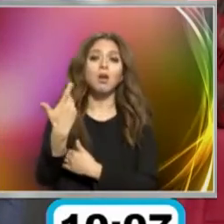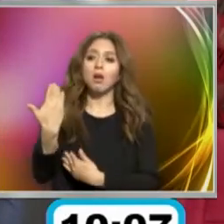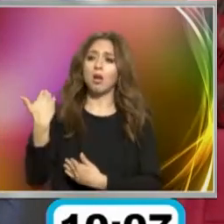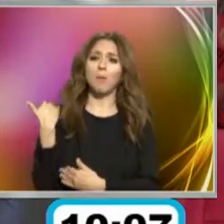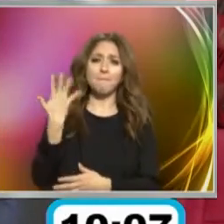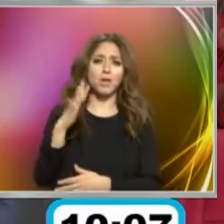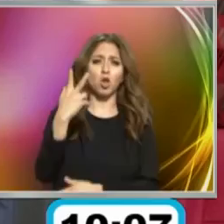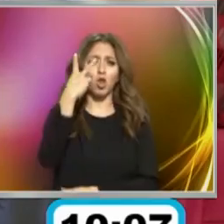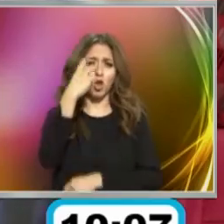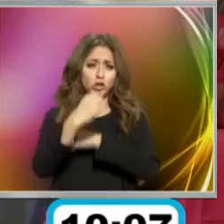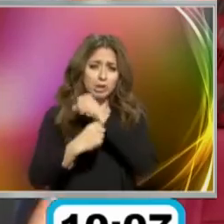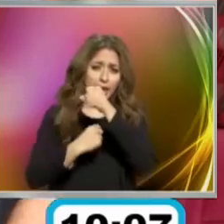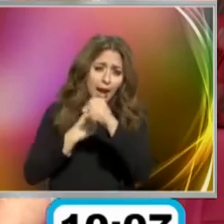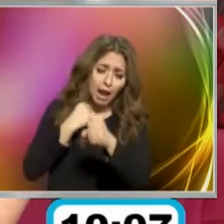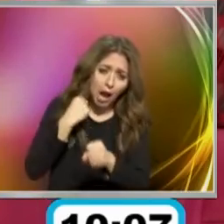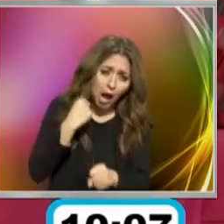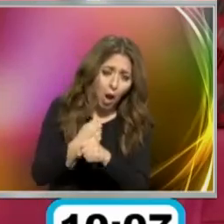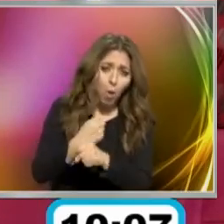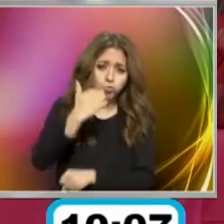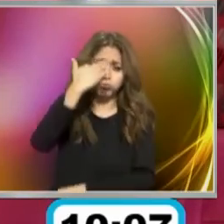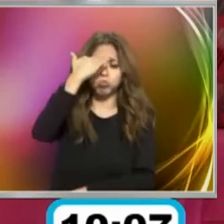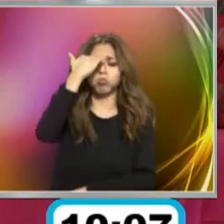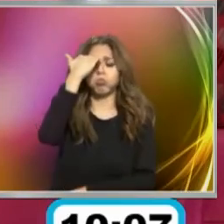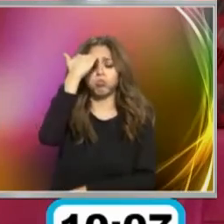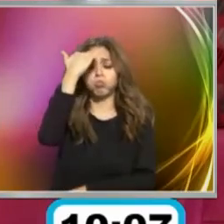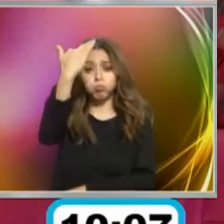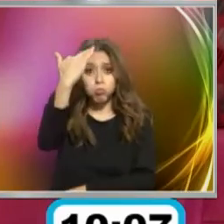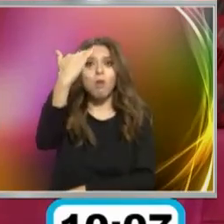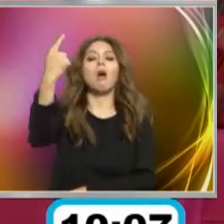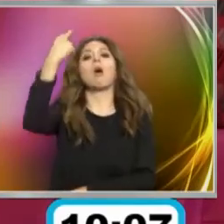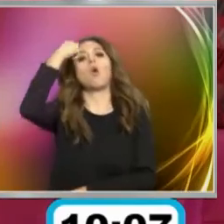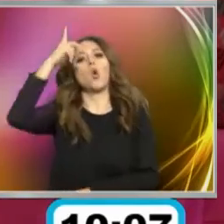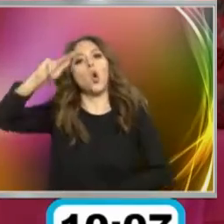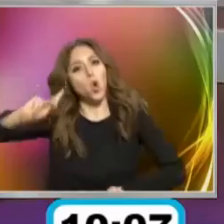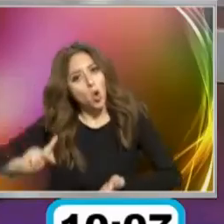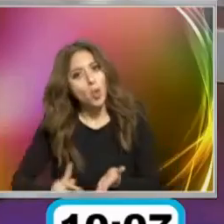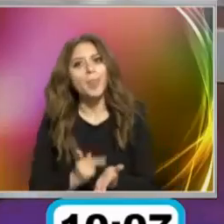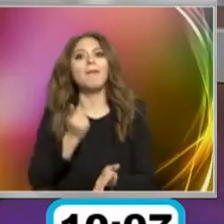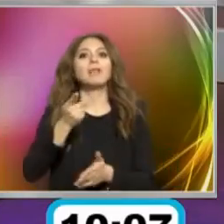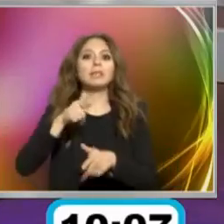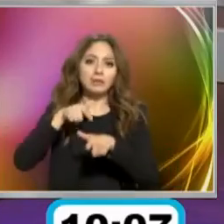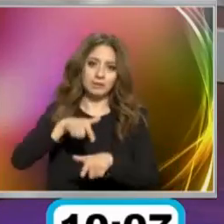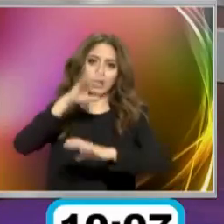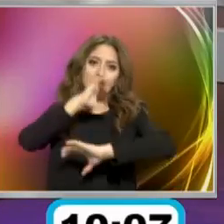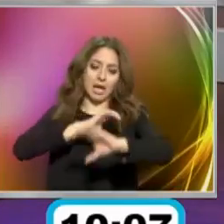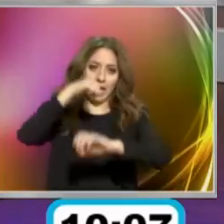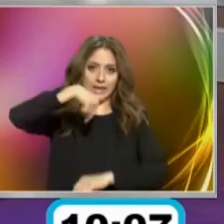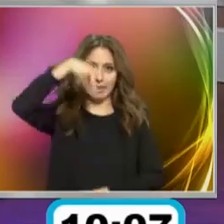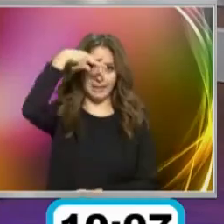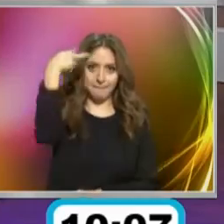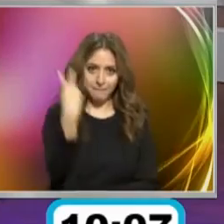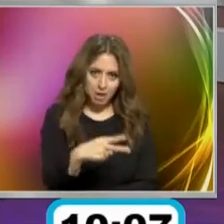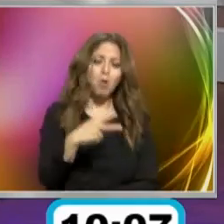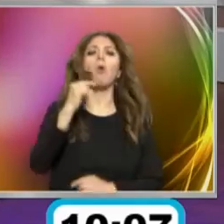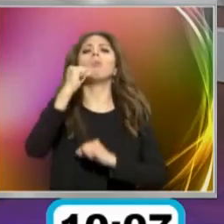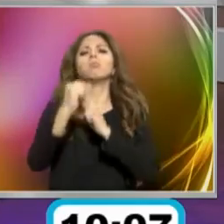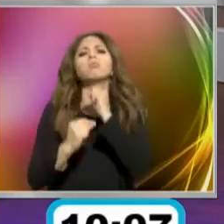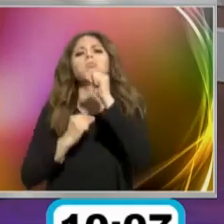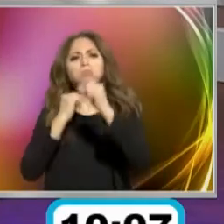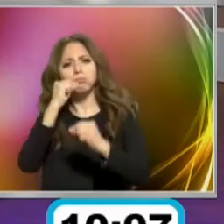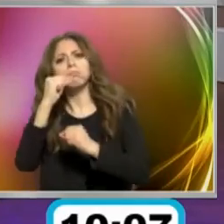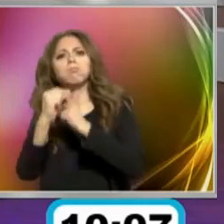años ya largos retomamos nuestra carrera aquí en México y Muy bien. la verdad es que poco a